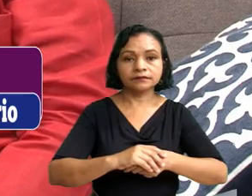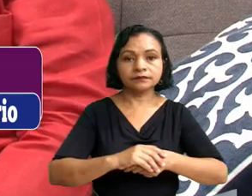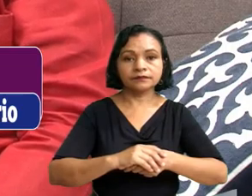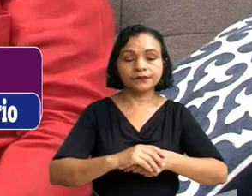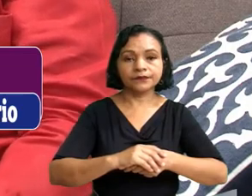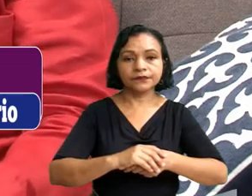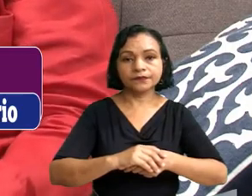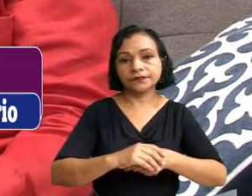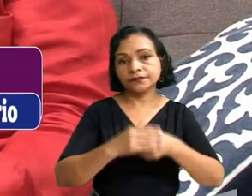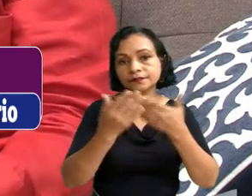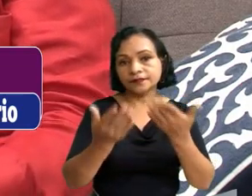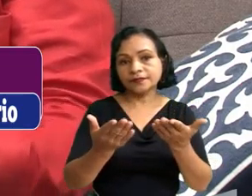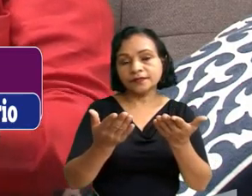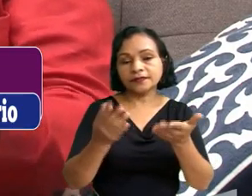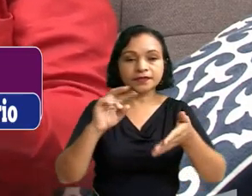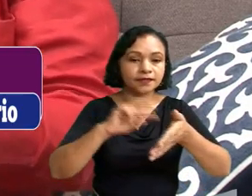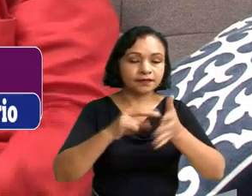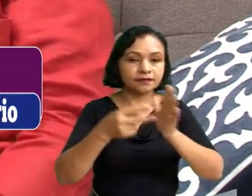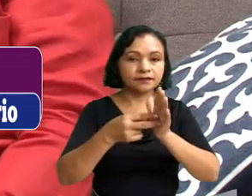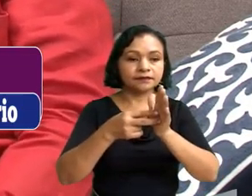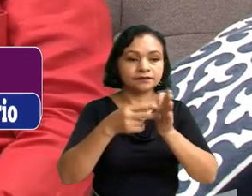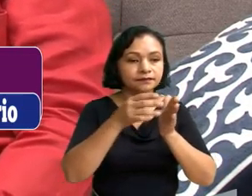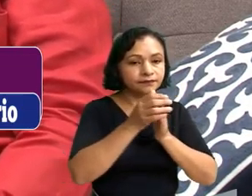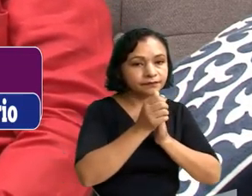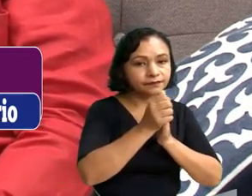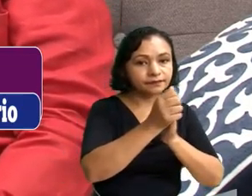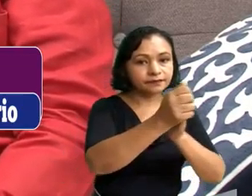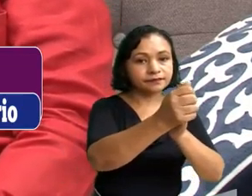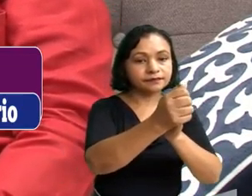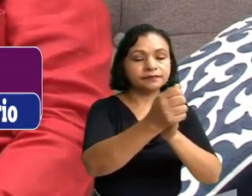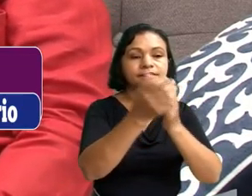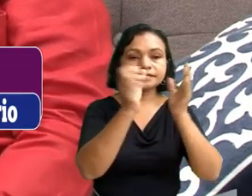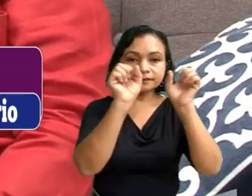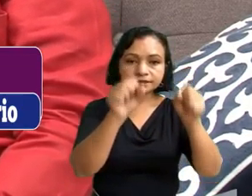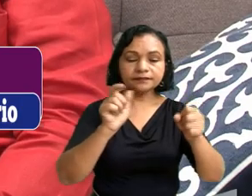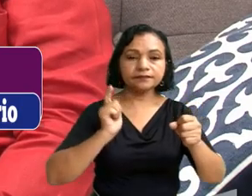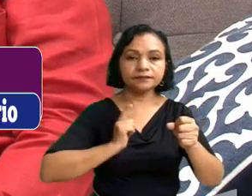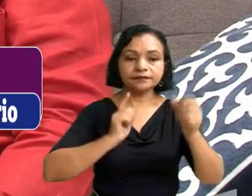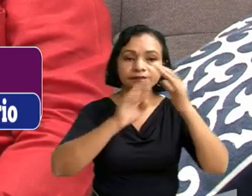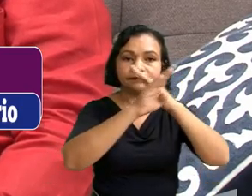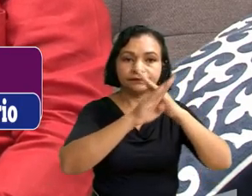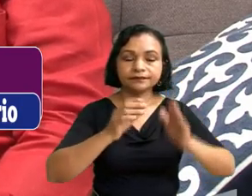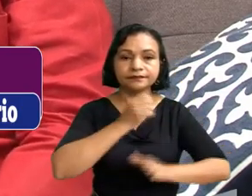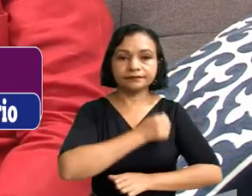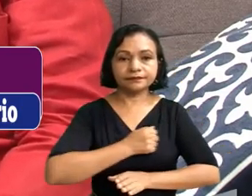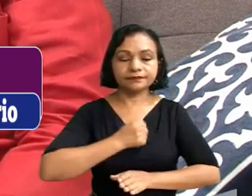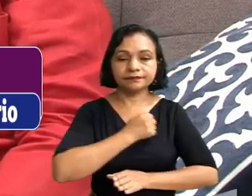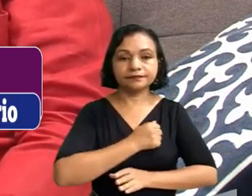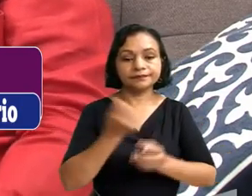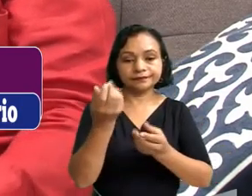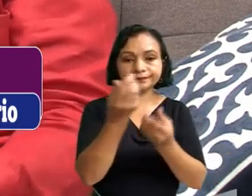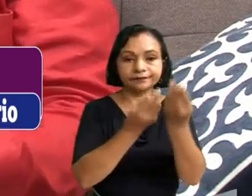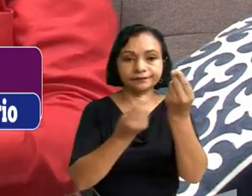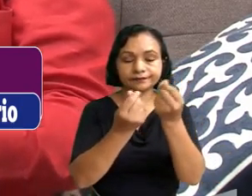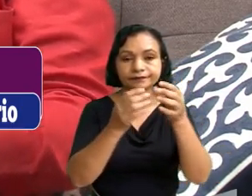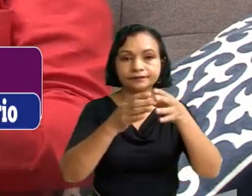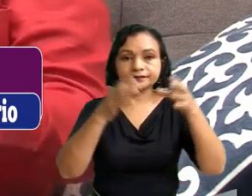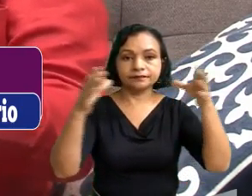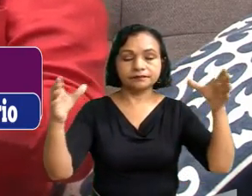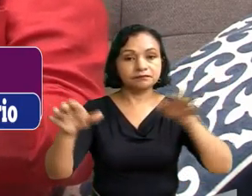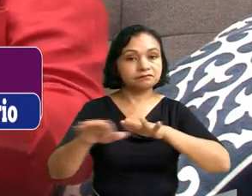y ese la ruta para la reconciliación para el crecimiento económico no puede haber